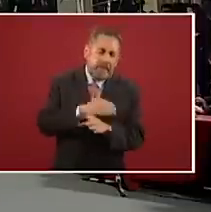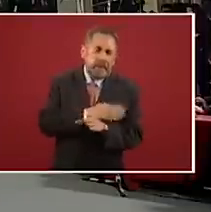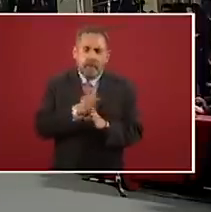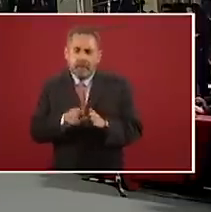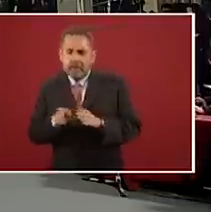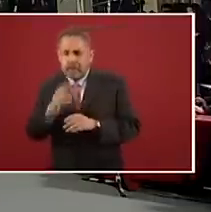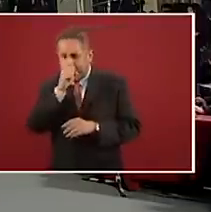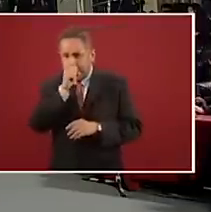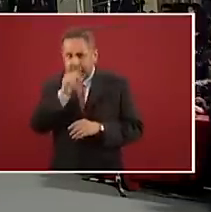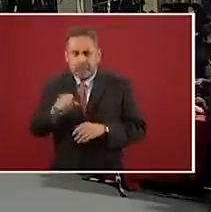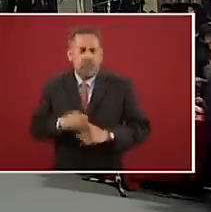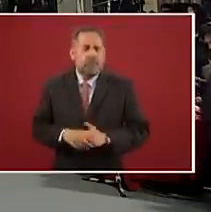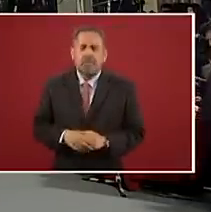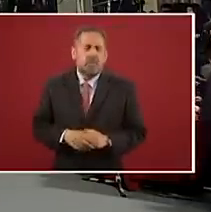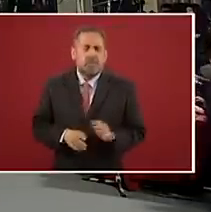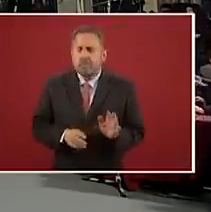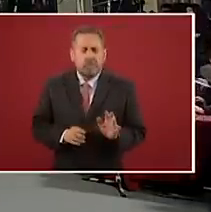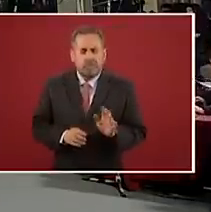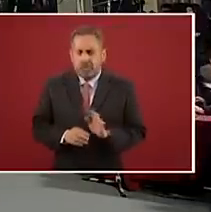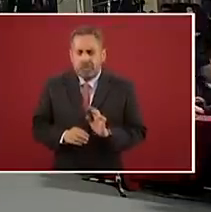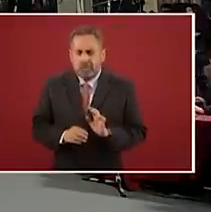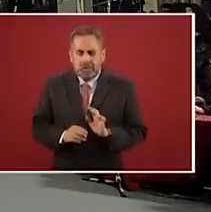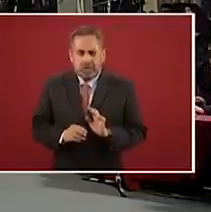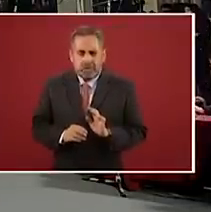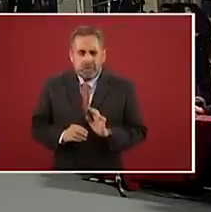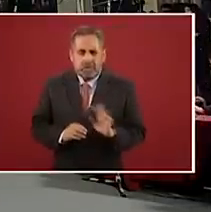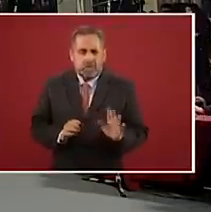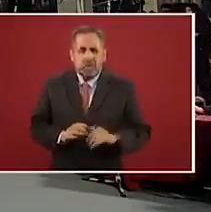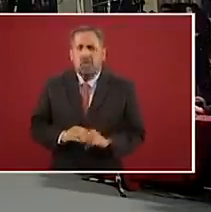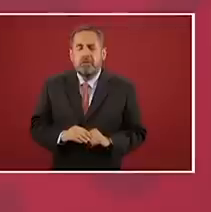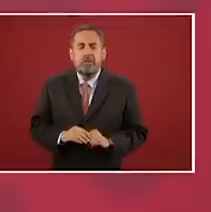este mismo? No, el caso